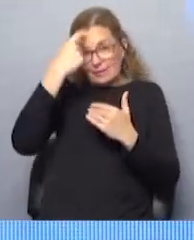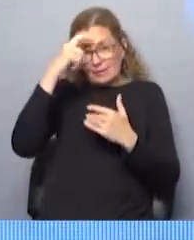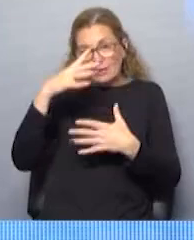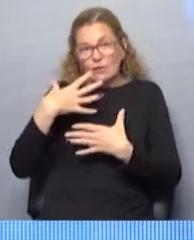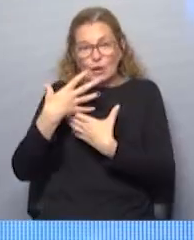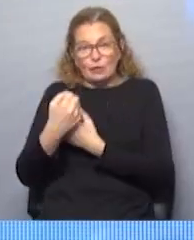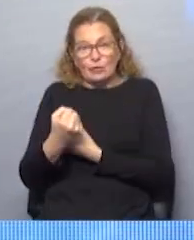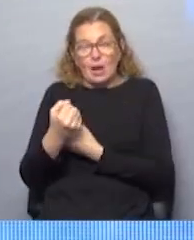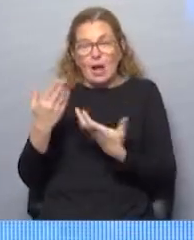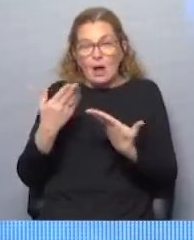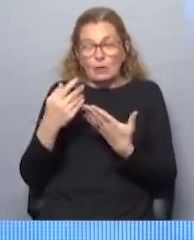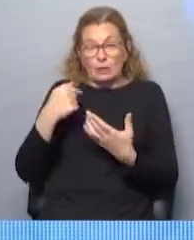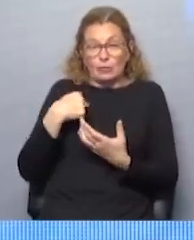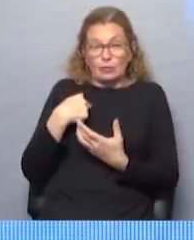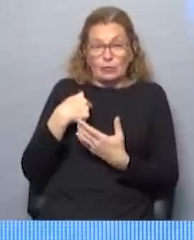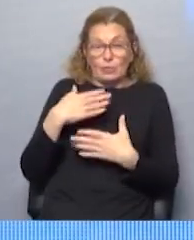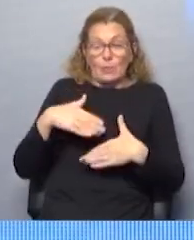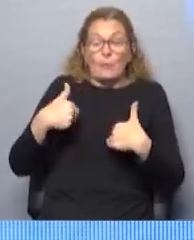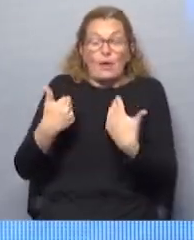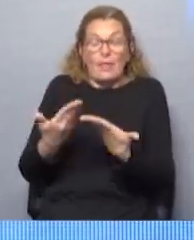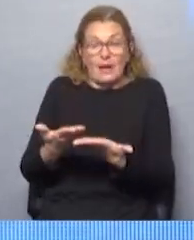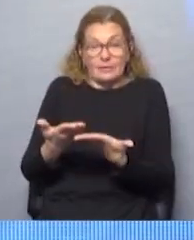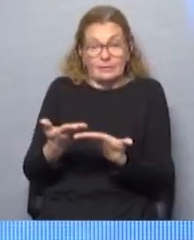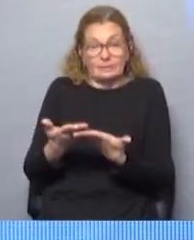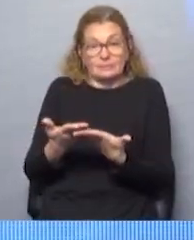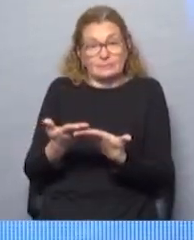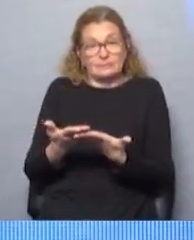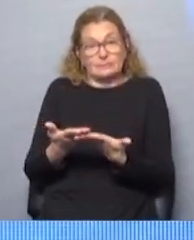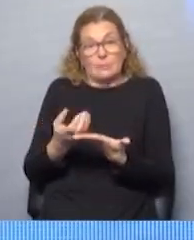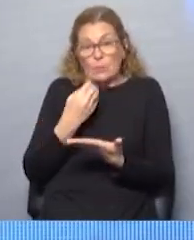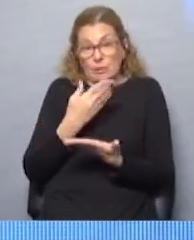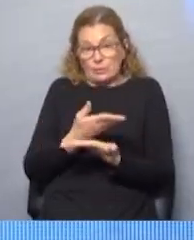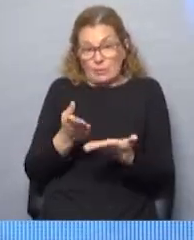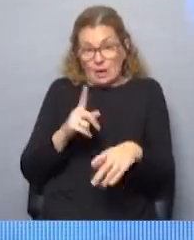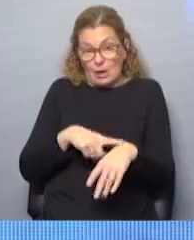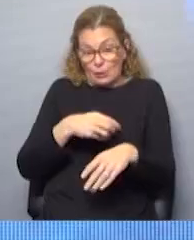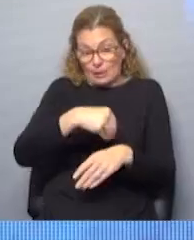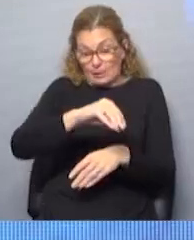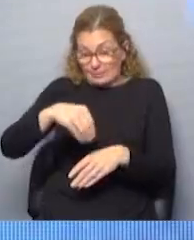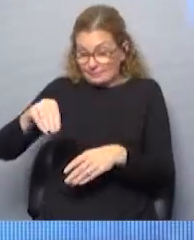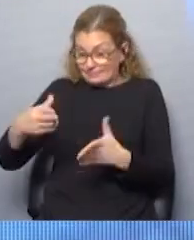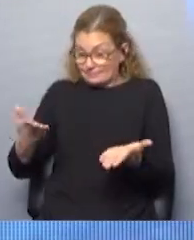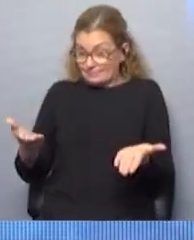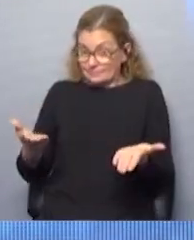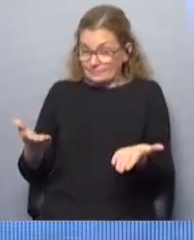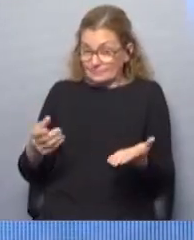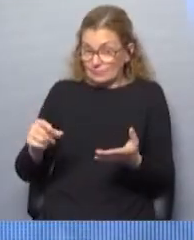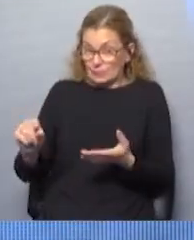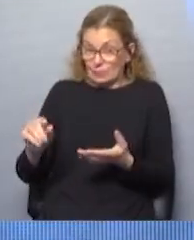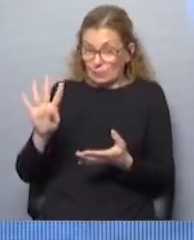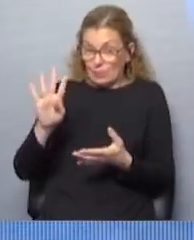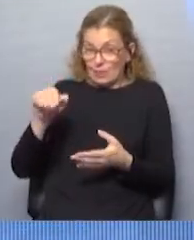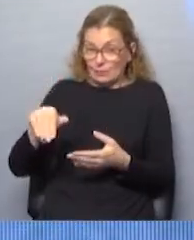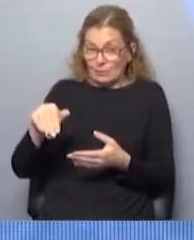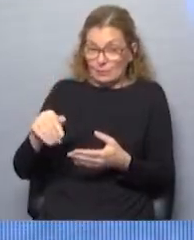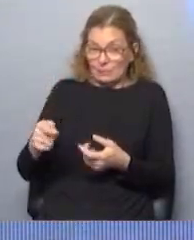ayudaron ahora nos toca a nosotros darles lo que les corresponde bueno a la hora de empezar a repartir y bueno te tocaron y 4